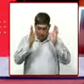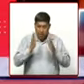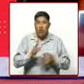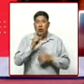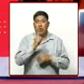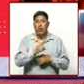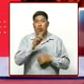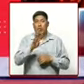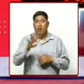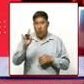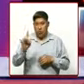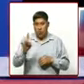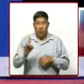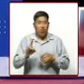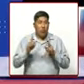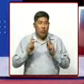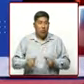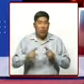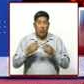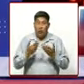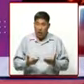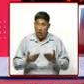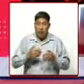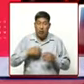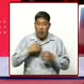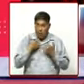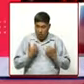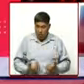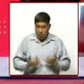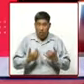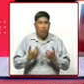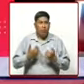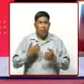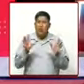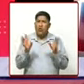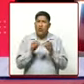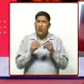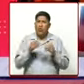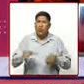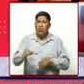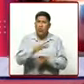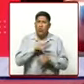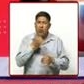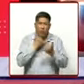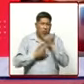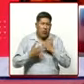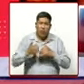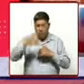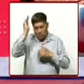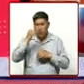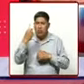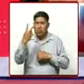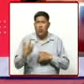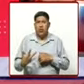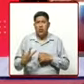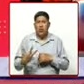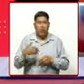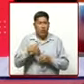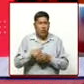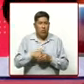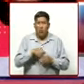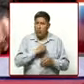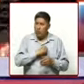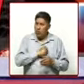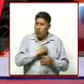de 148 parlamentarios que se encuentran en este momento reunidos en el centro de convenciones, ha sido más de 2/3 los que votaron a